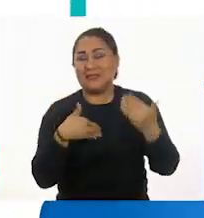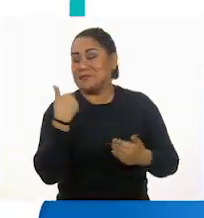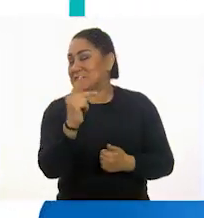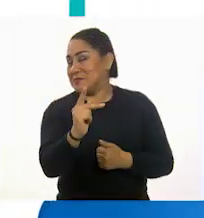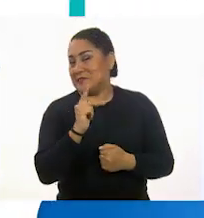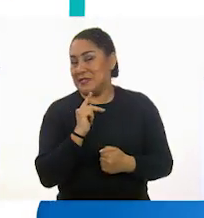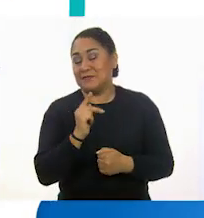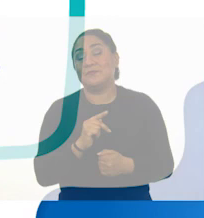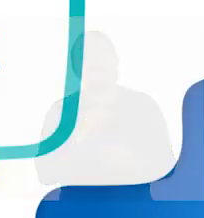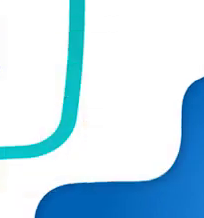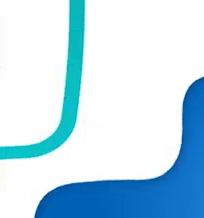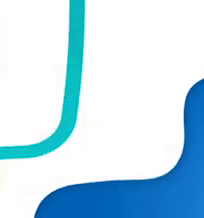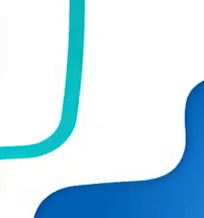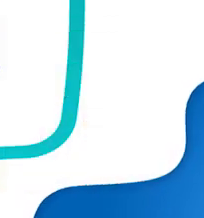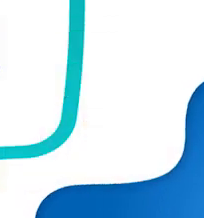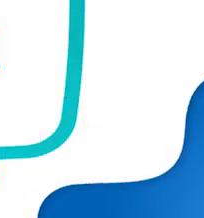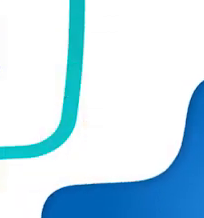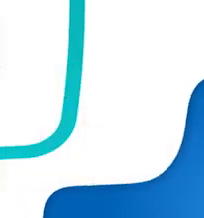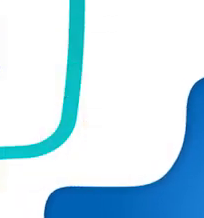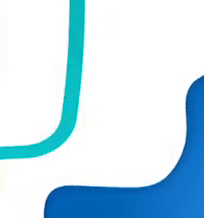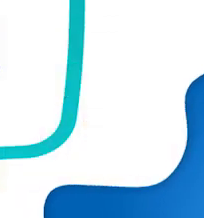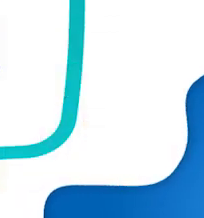nosotros.